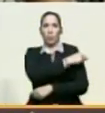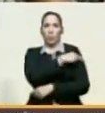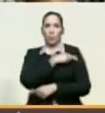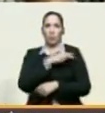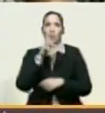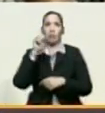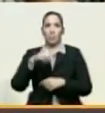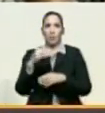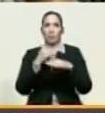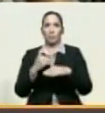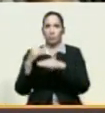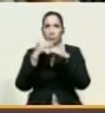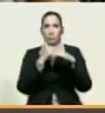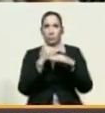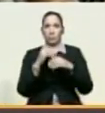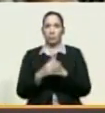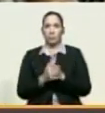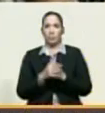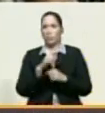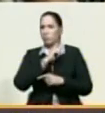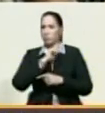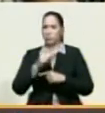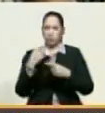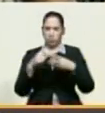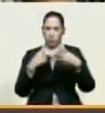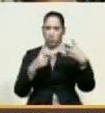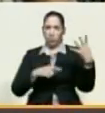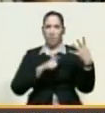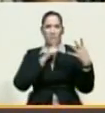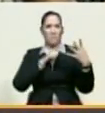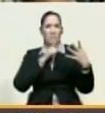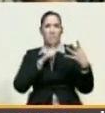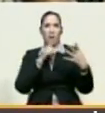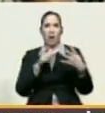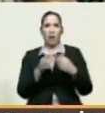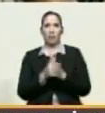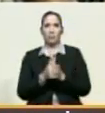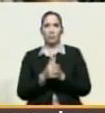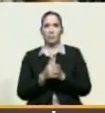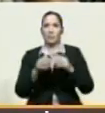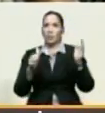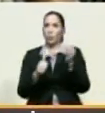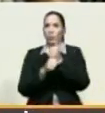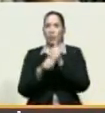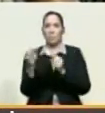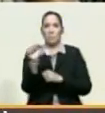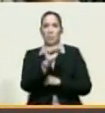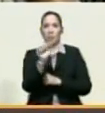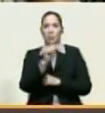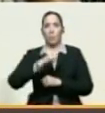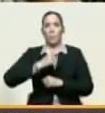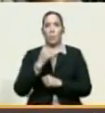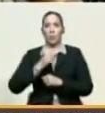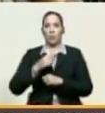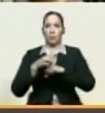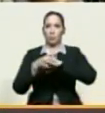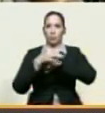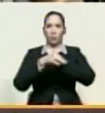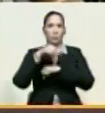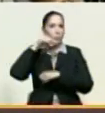de igual manera ha denunciado irregularidades en cuanto al encuentro o no encontrar patrullas de la policía de ese